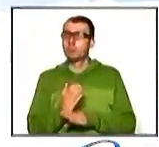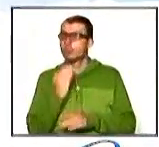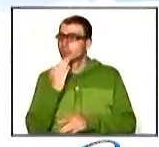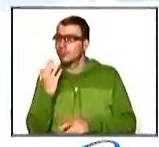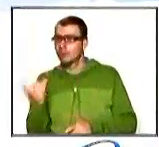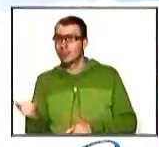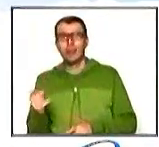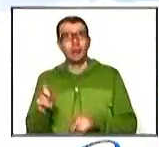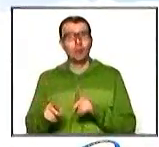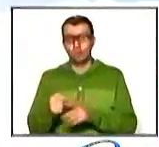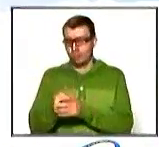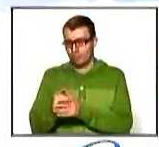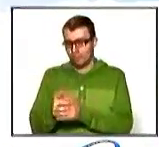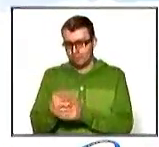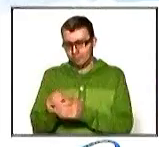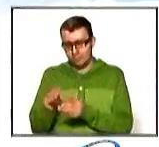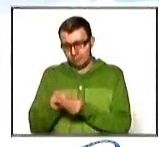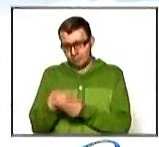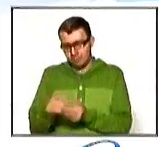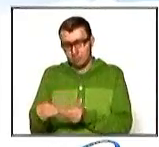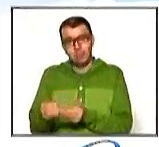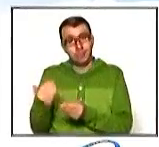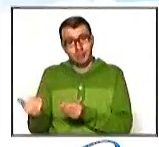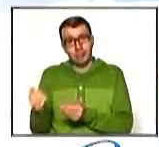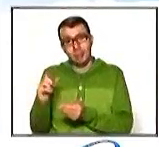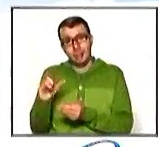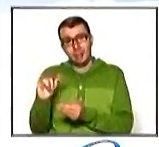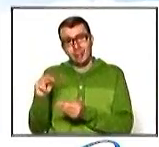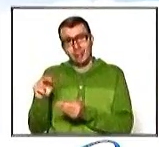cereales, especialmente la linaza